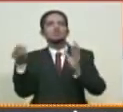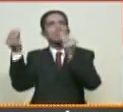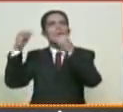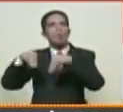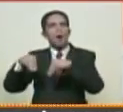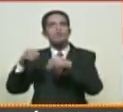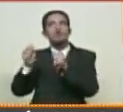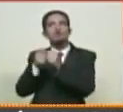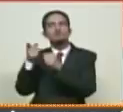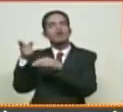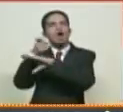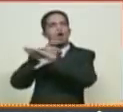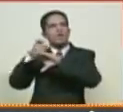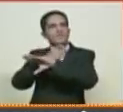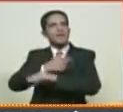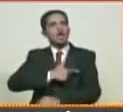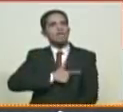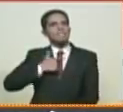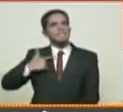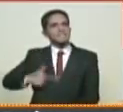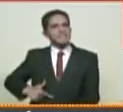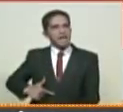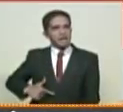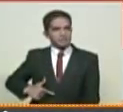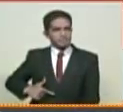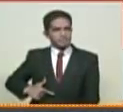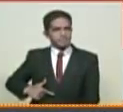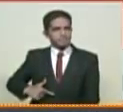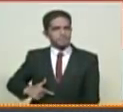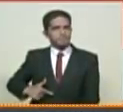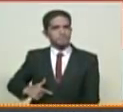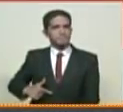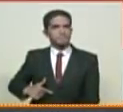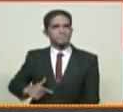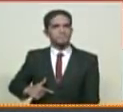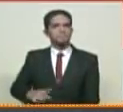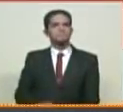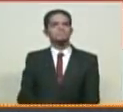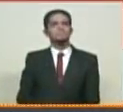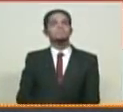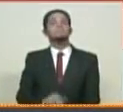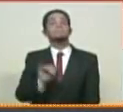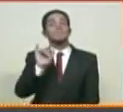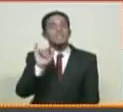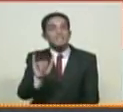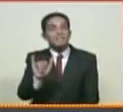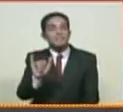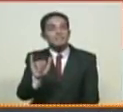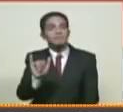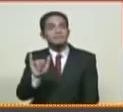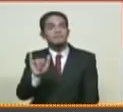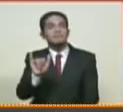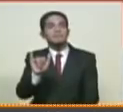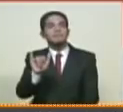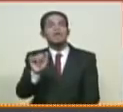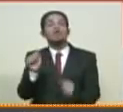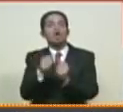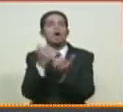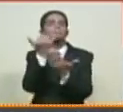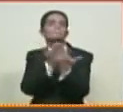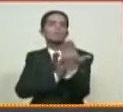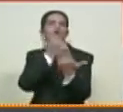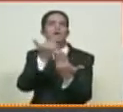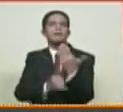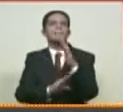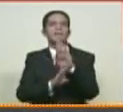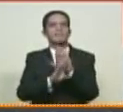Popular China con el gobierno de nuestra hermana República de China y con el programa de recuperación